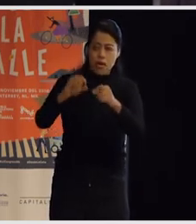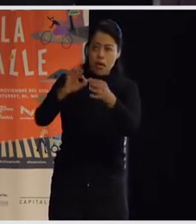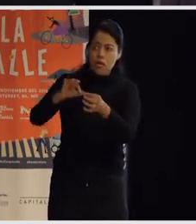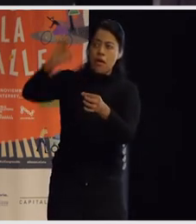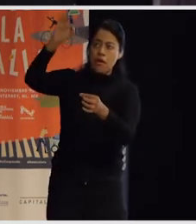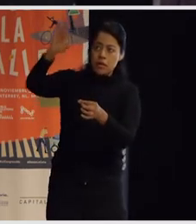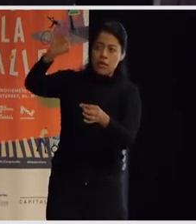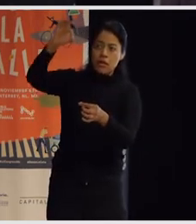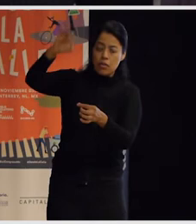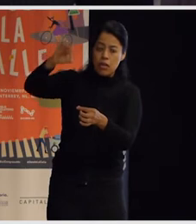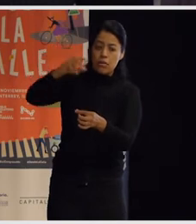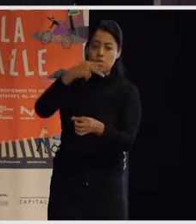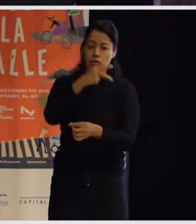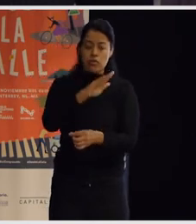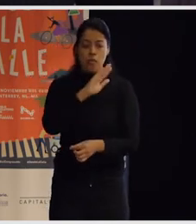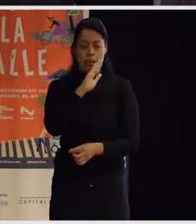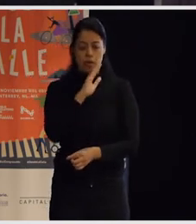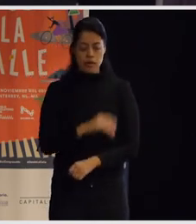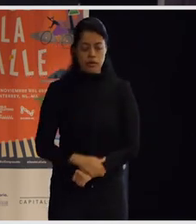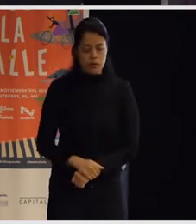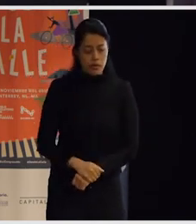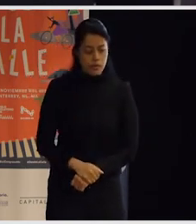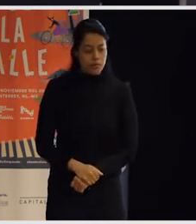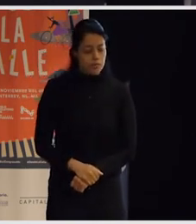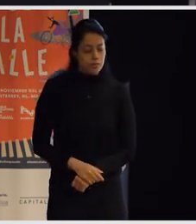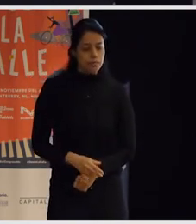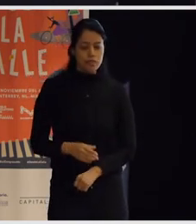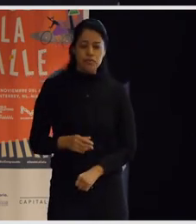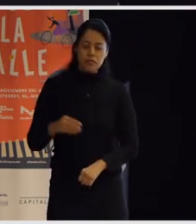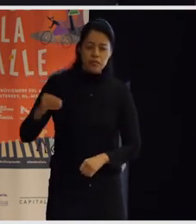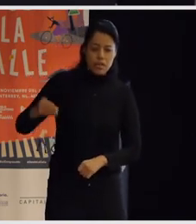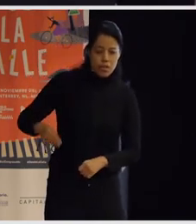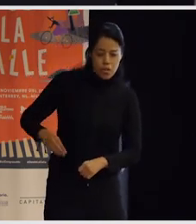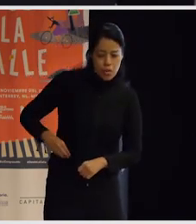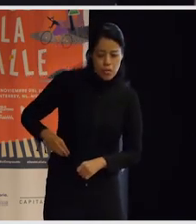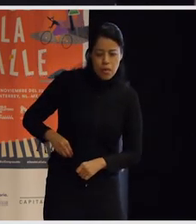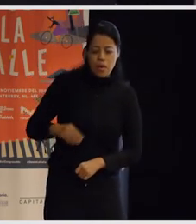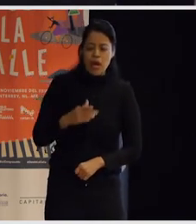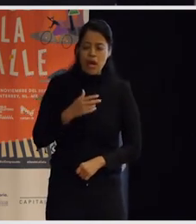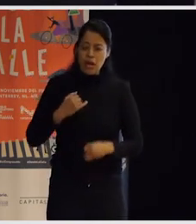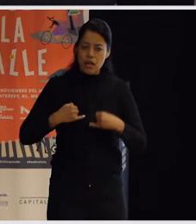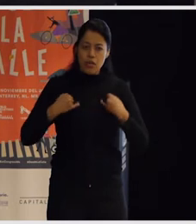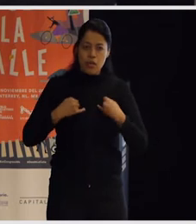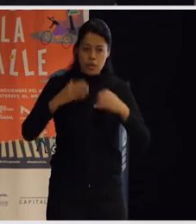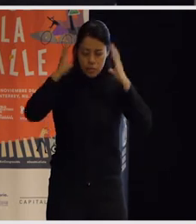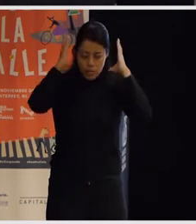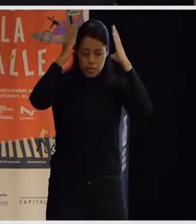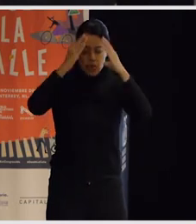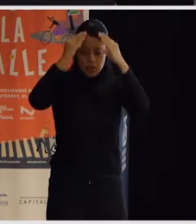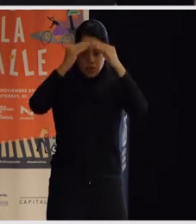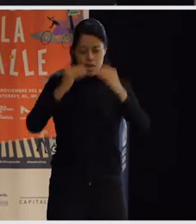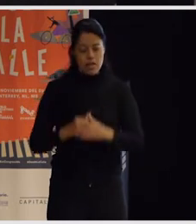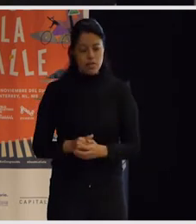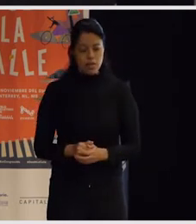y hasta que darle un discurso diferente no porque había gente tránsito culpo al muchacho por nosotras el casco yo decía bueno presentaron a 60 metros